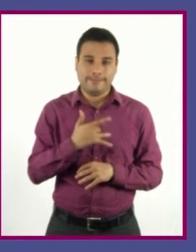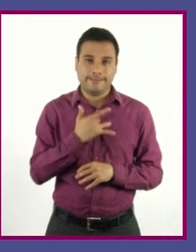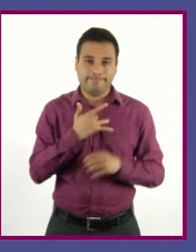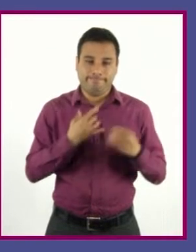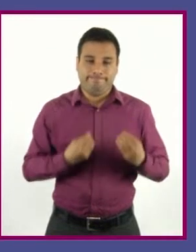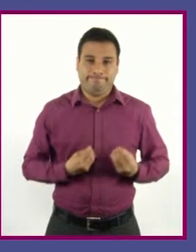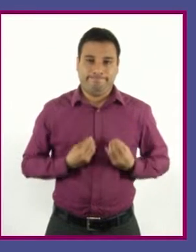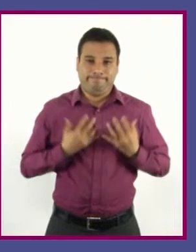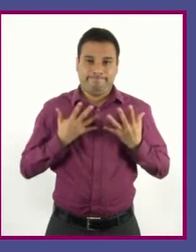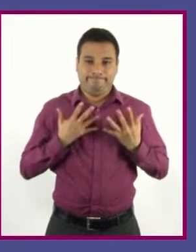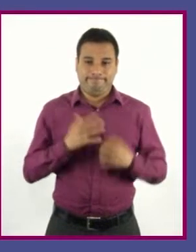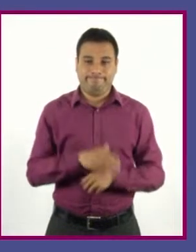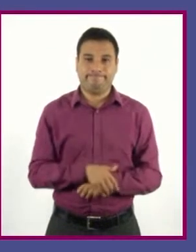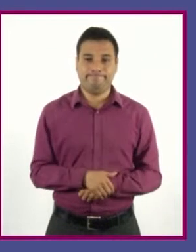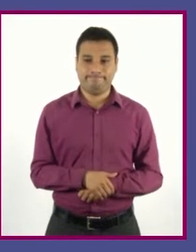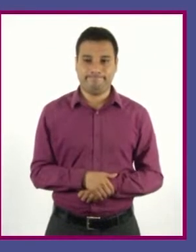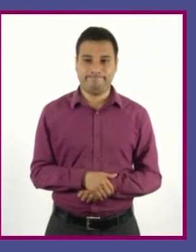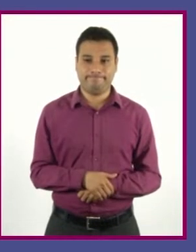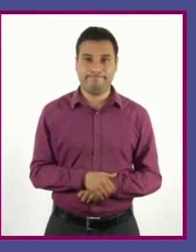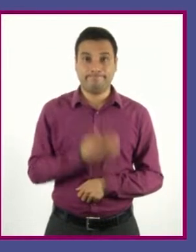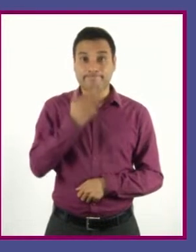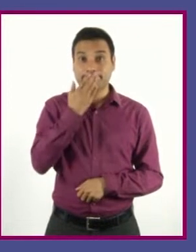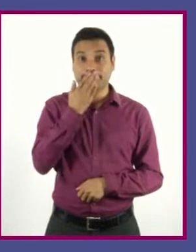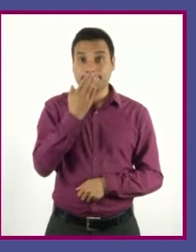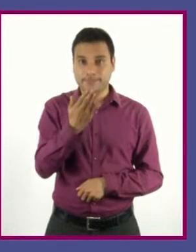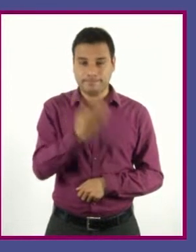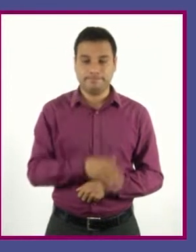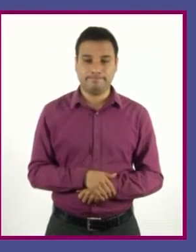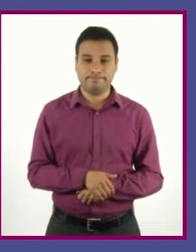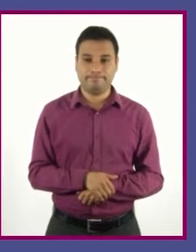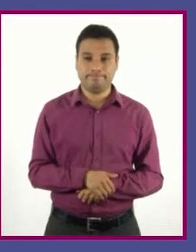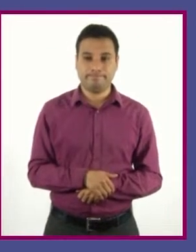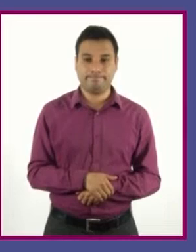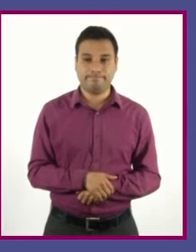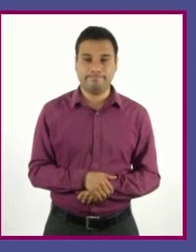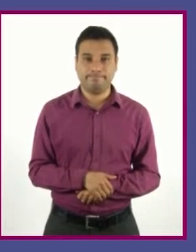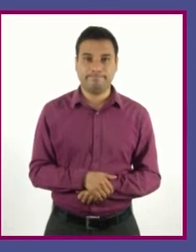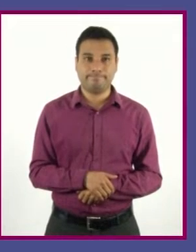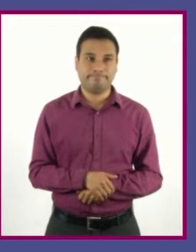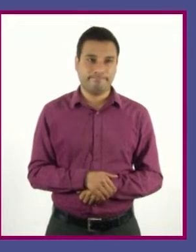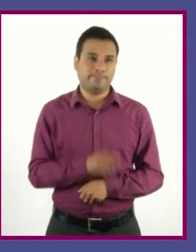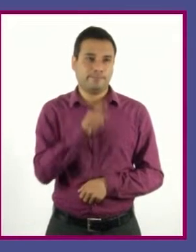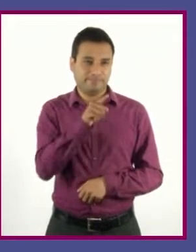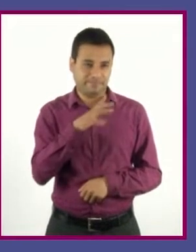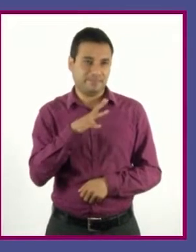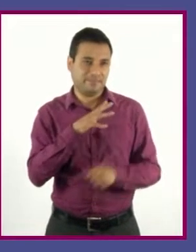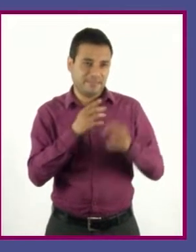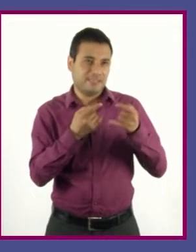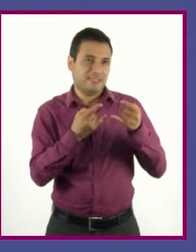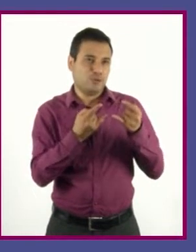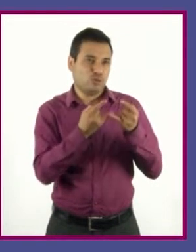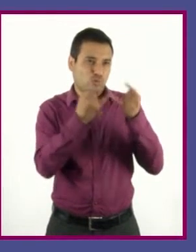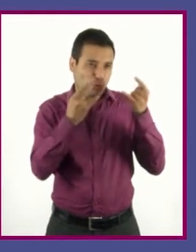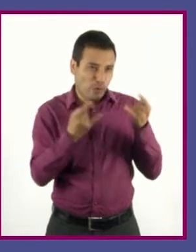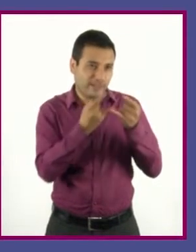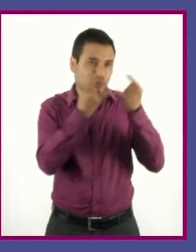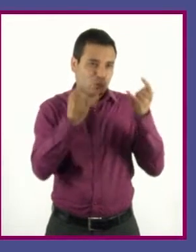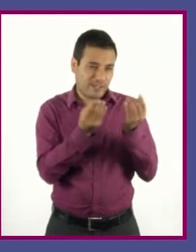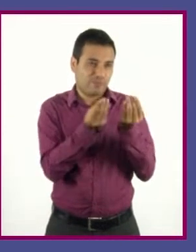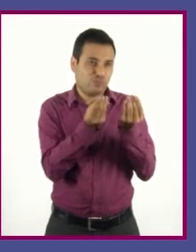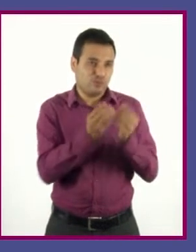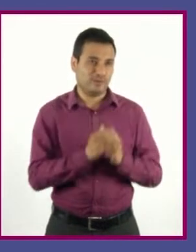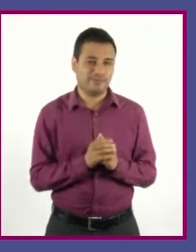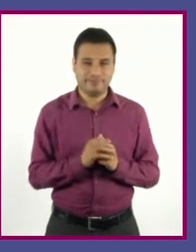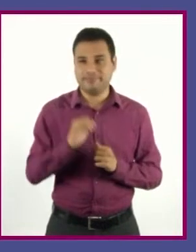salen sonrientes las personas. Muy bien. Y bueno, supongo que ya debe de tener varias anécdotas durante todo este tiempo en la